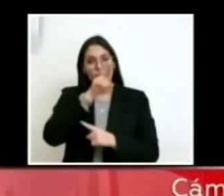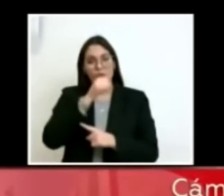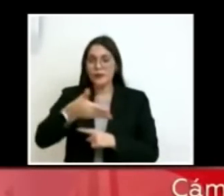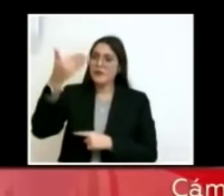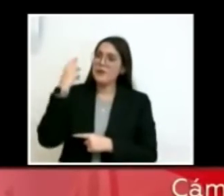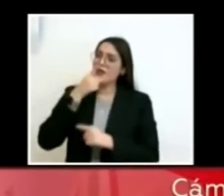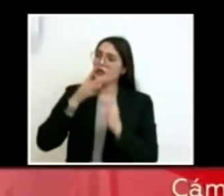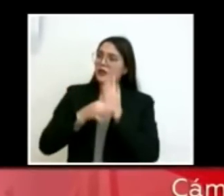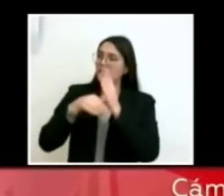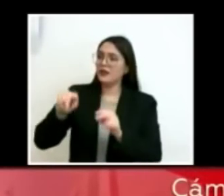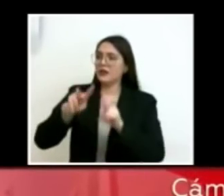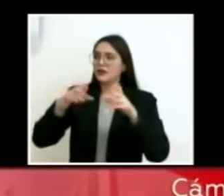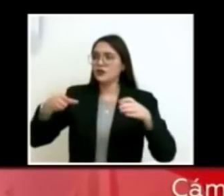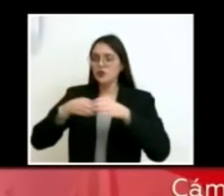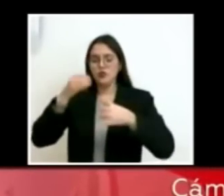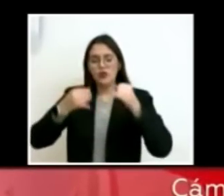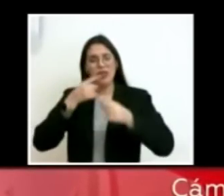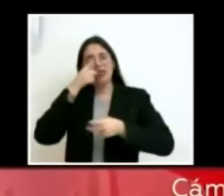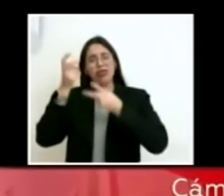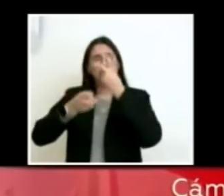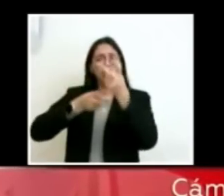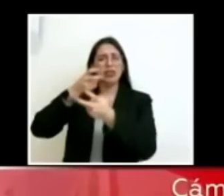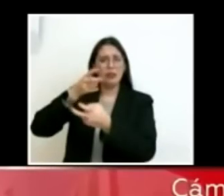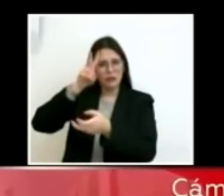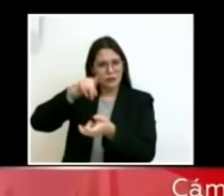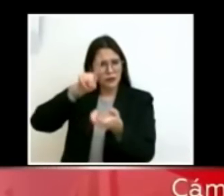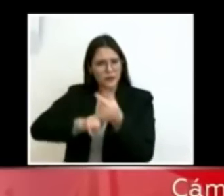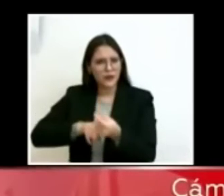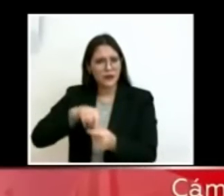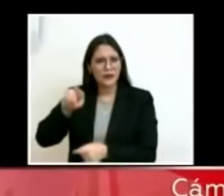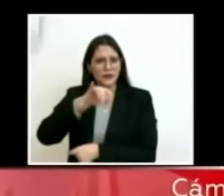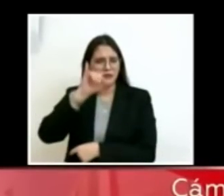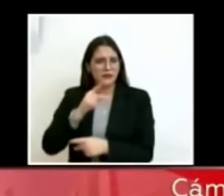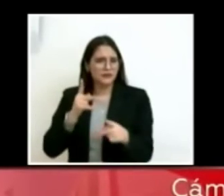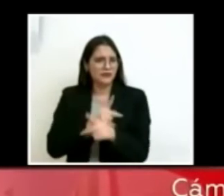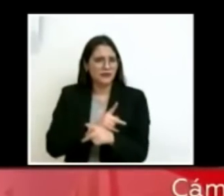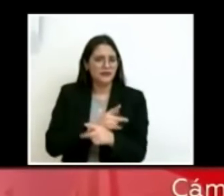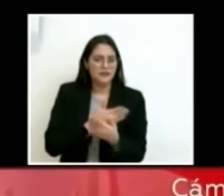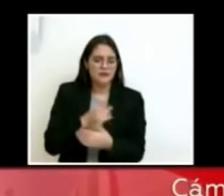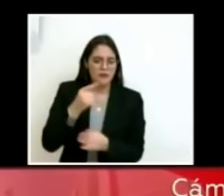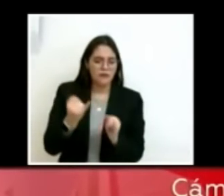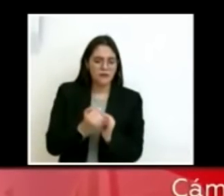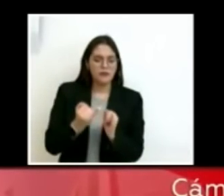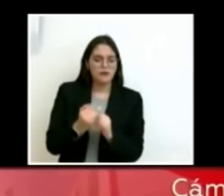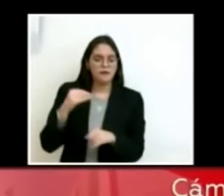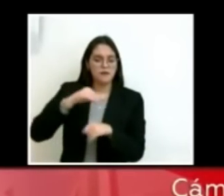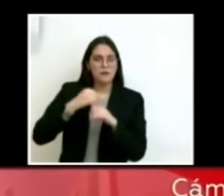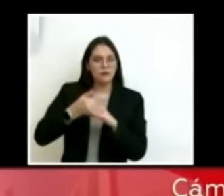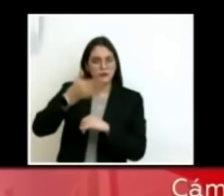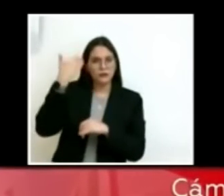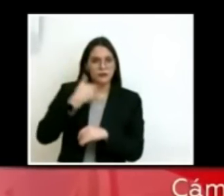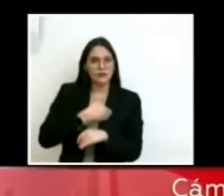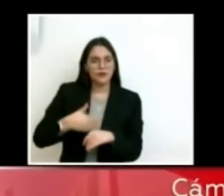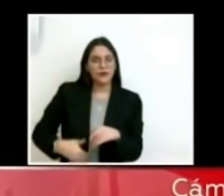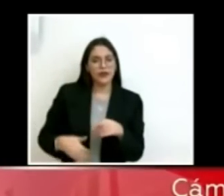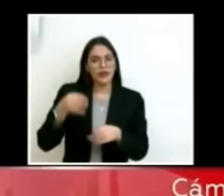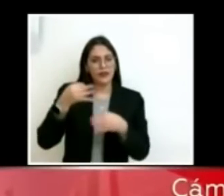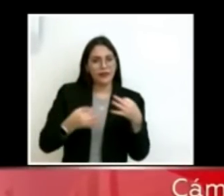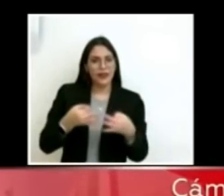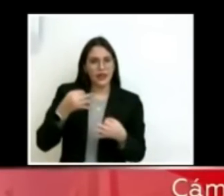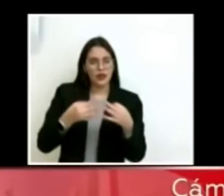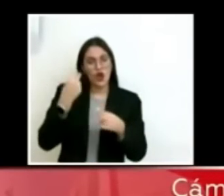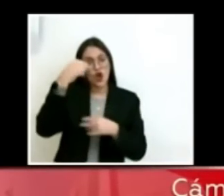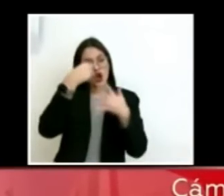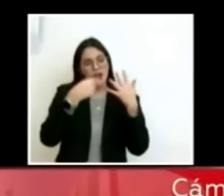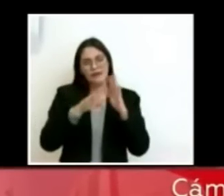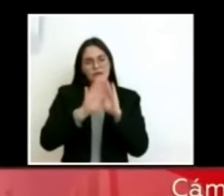alegaba que la carrera judicial, que no sé qué, pero nunca pasó por ahí y fue impuesta. incluso como presidenta del tribunal, y omito nombres